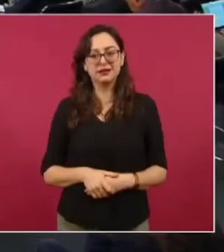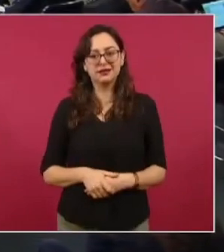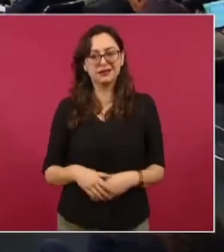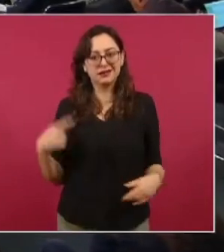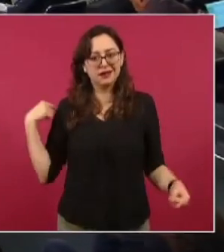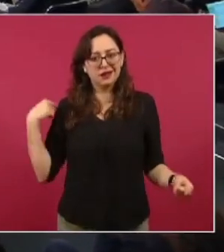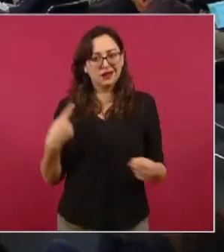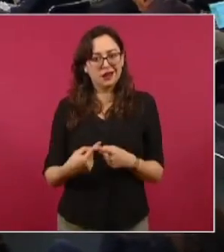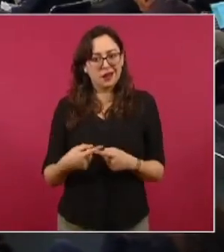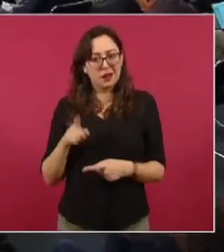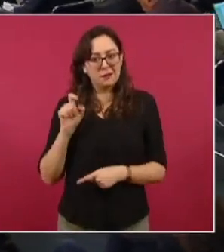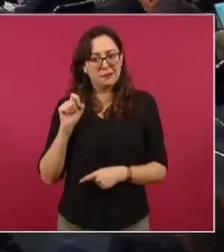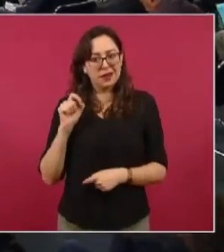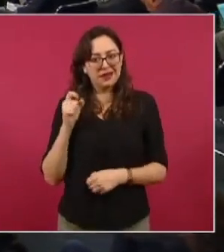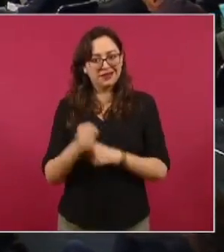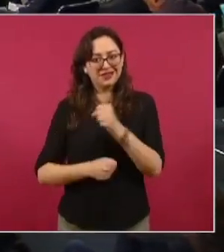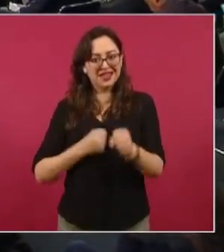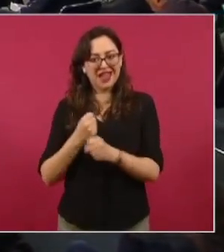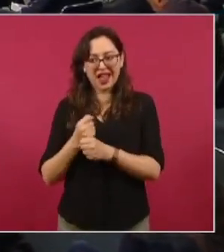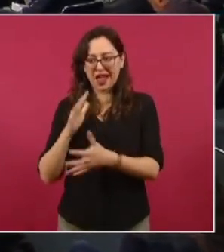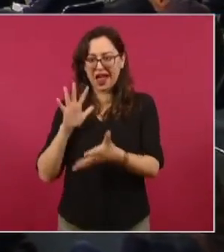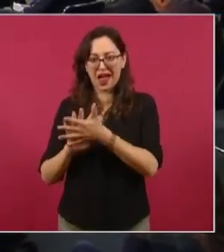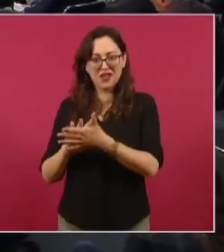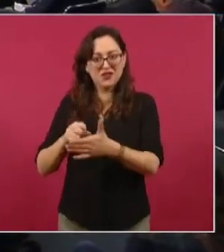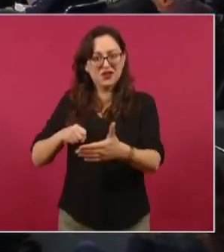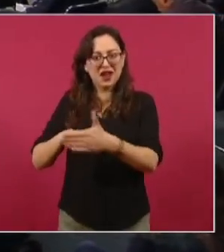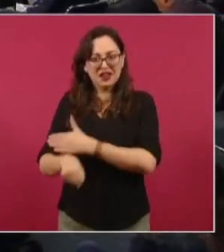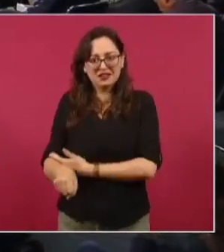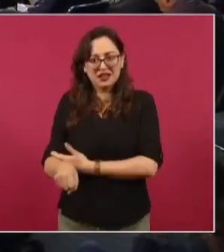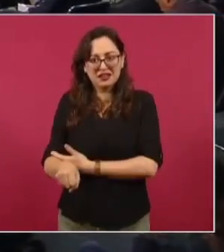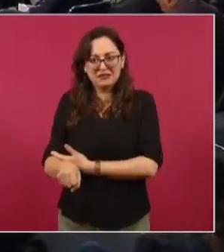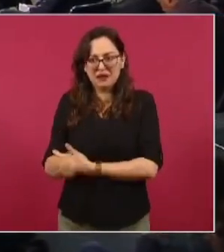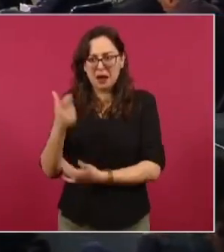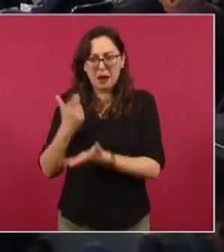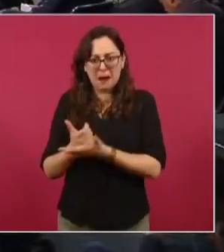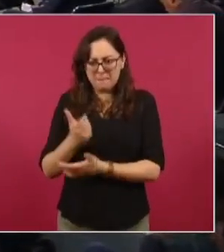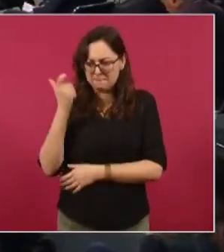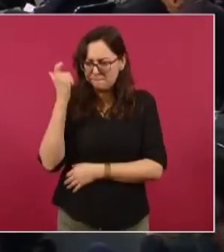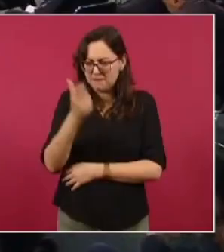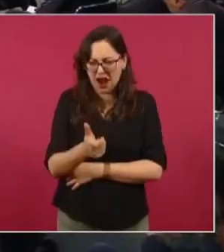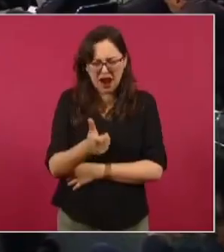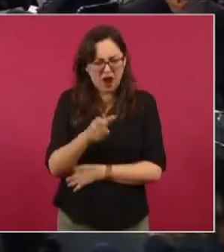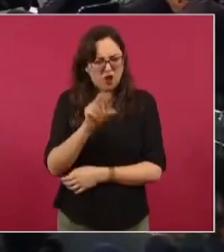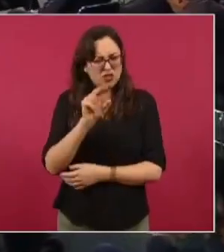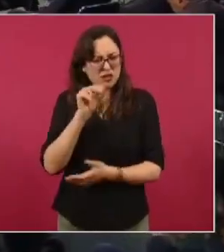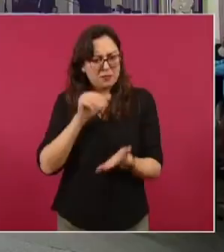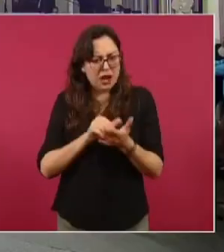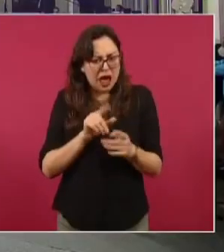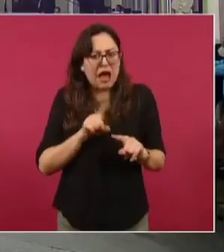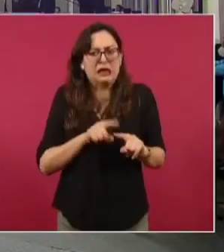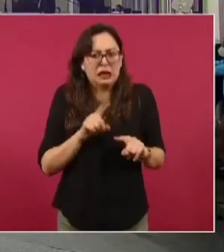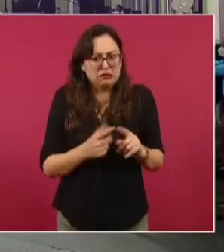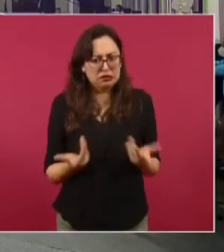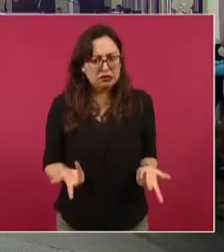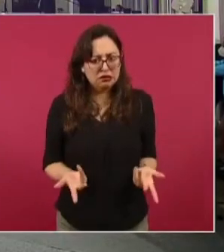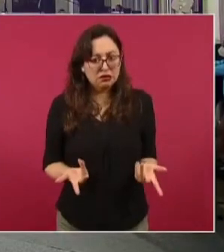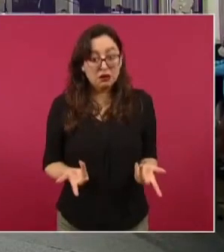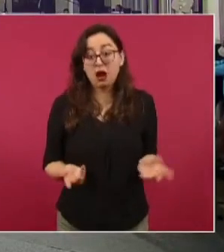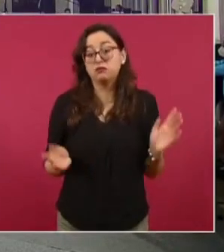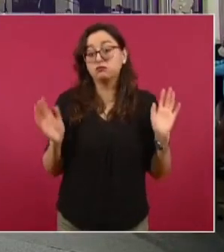y no donde no hay parte acusadora o sea quien se le va a reparar el daño este